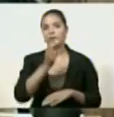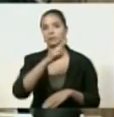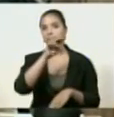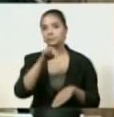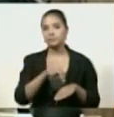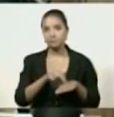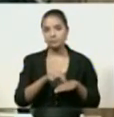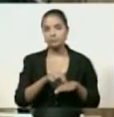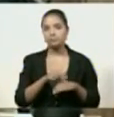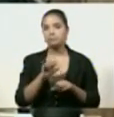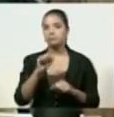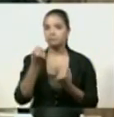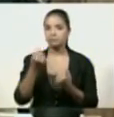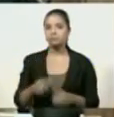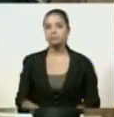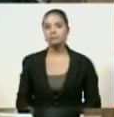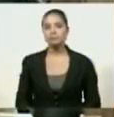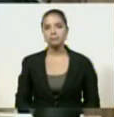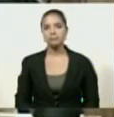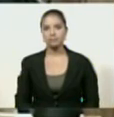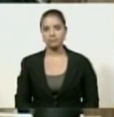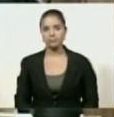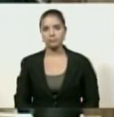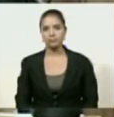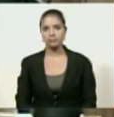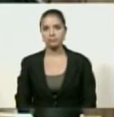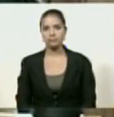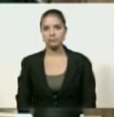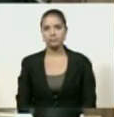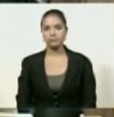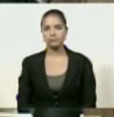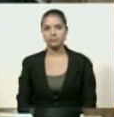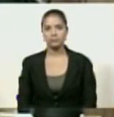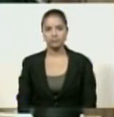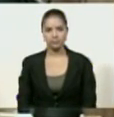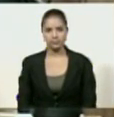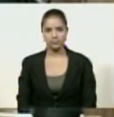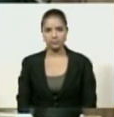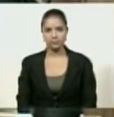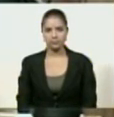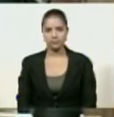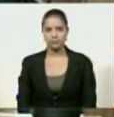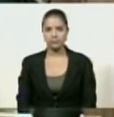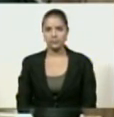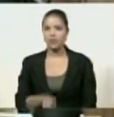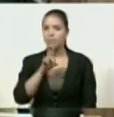repito, está en desacato. A continuación, pregunta de Juan Francisco Alonso, de Crónica 1.